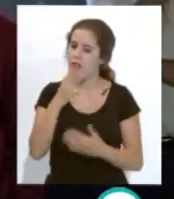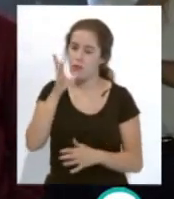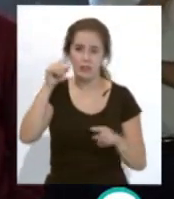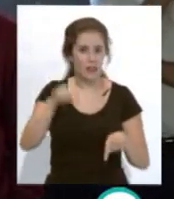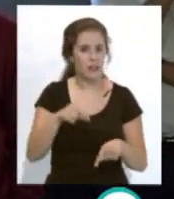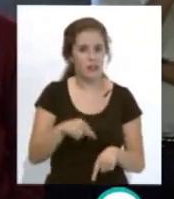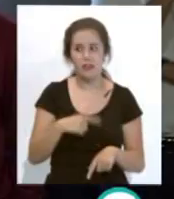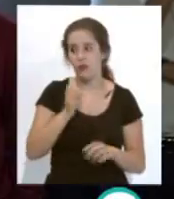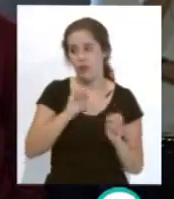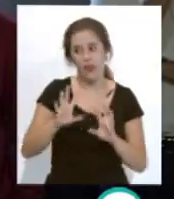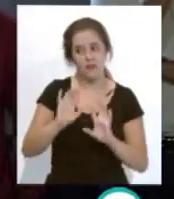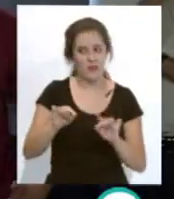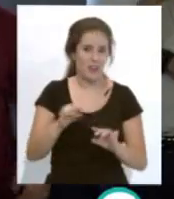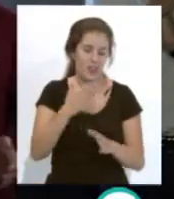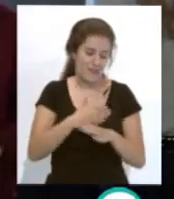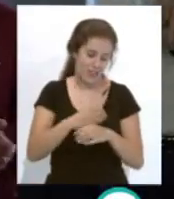y os dejaremos pronto que os toméis la cerveza.